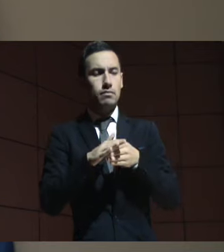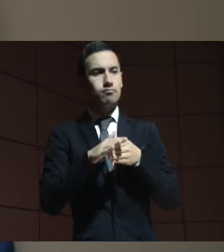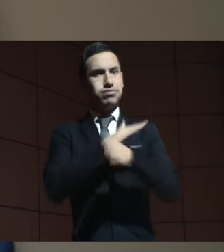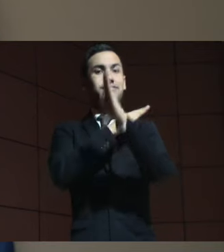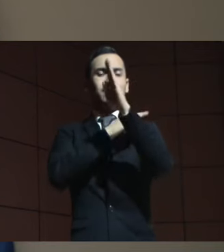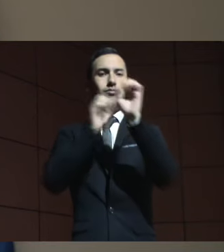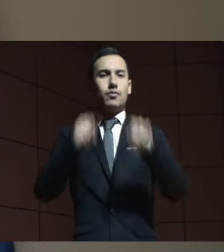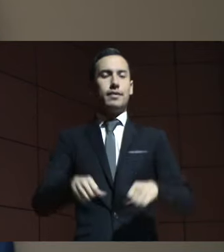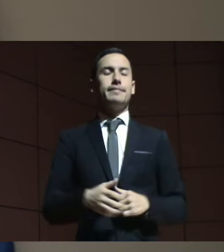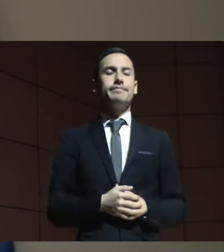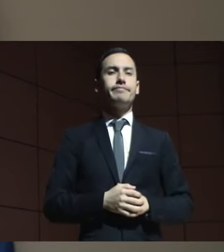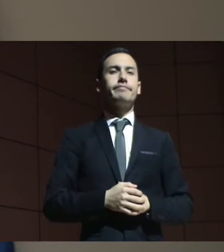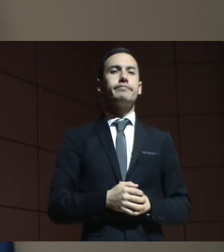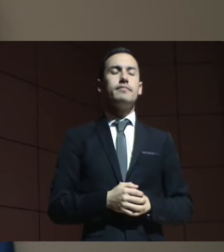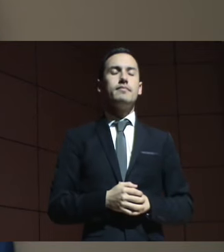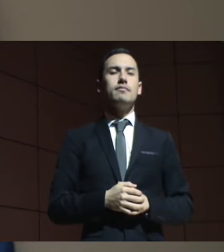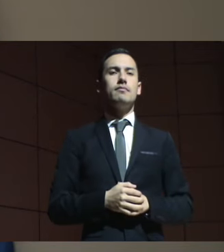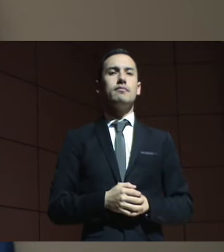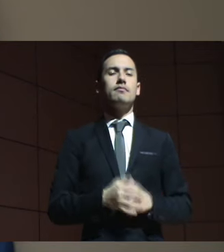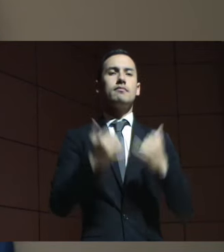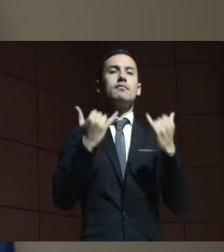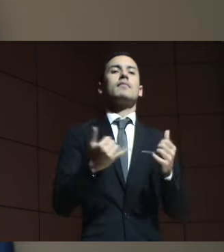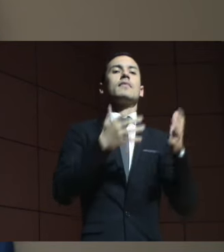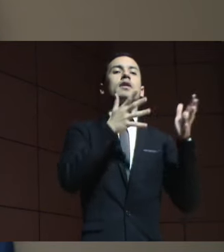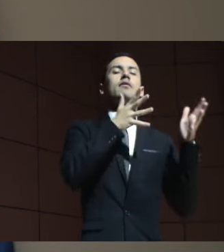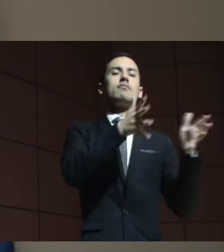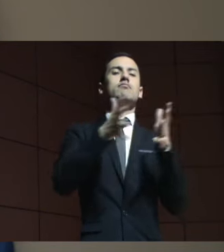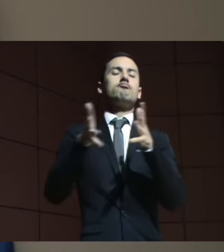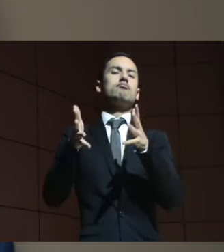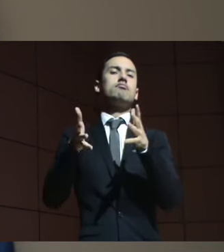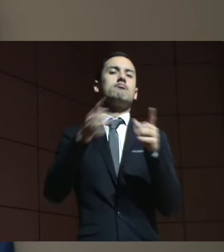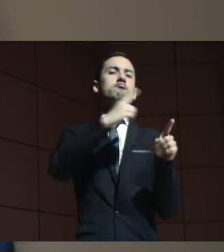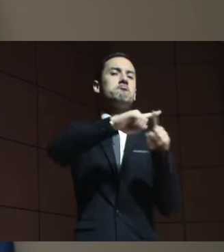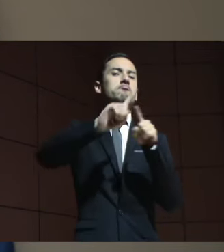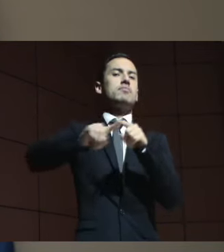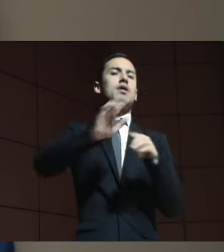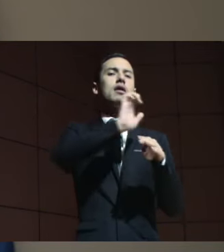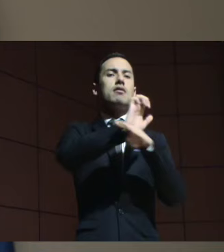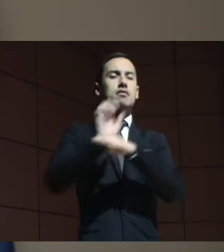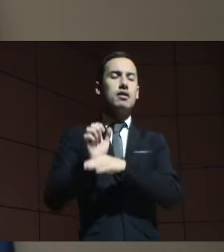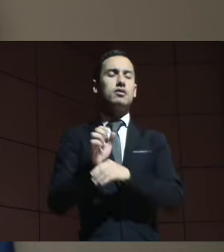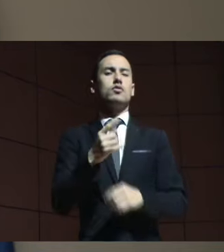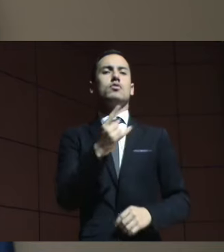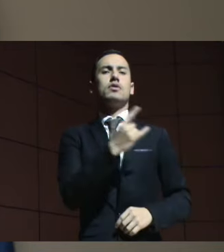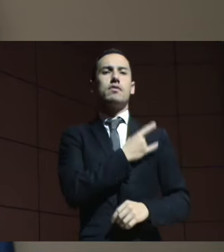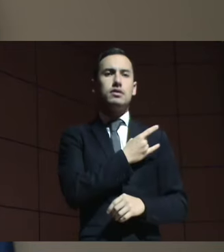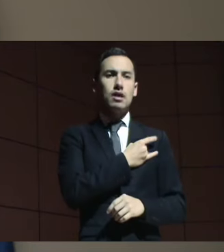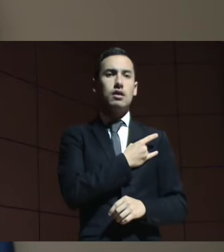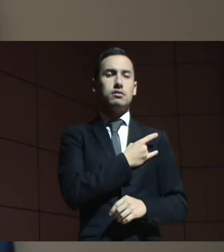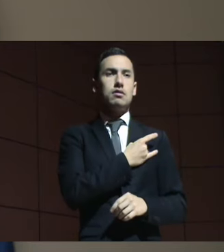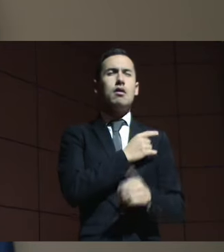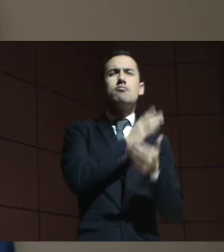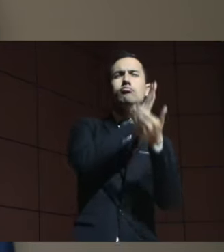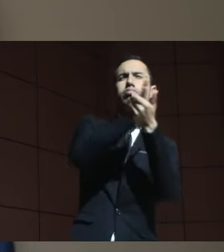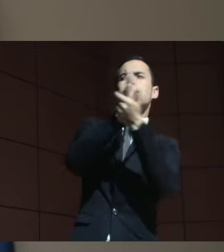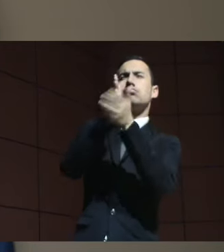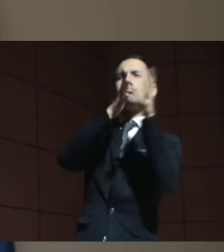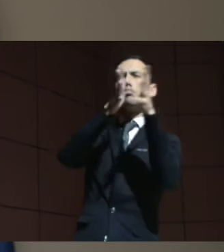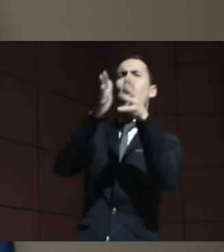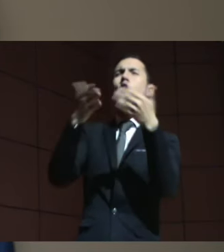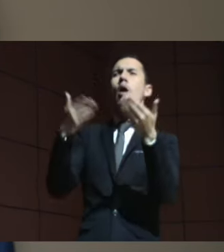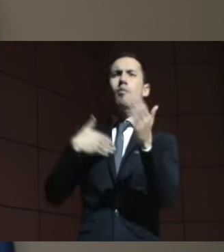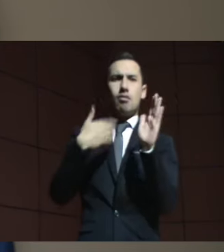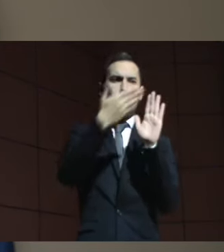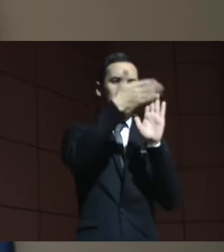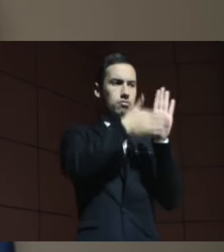de las personas con discapacidad. Actualmente estamos capacitando a distintas entidades y